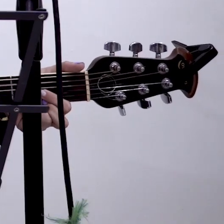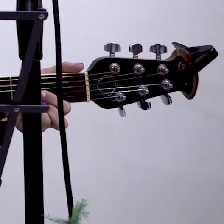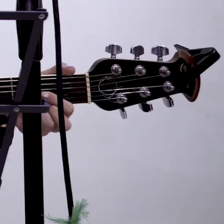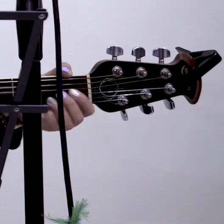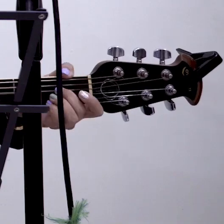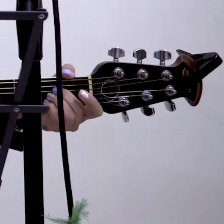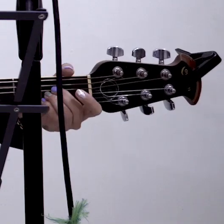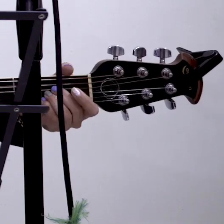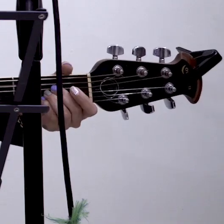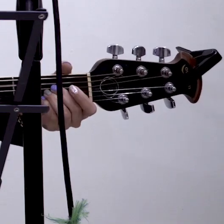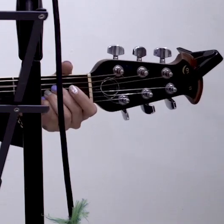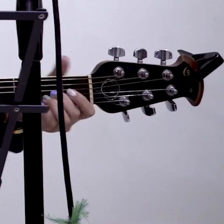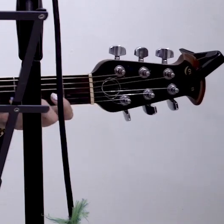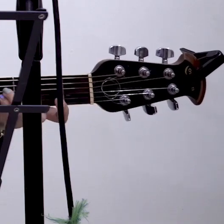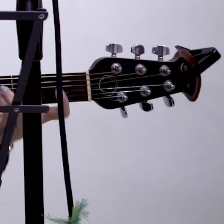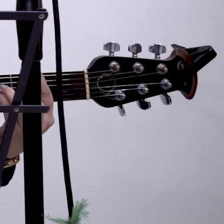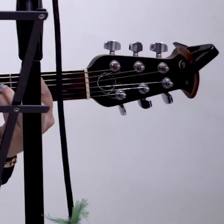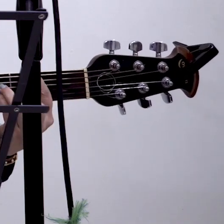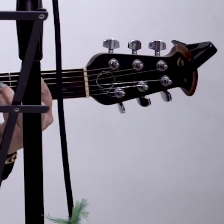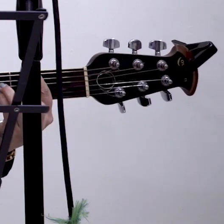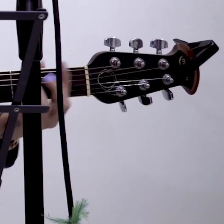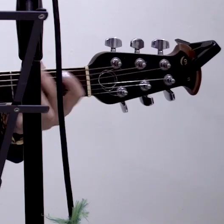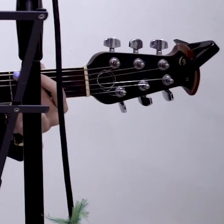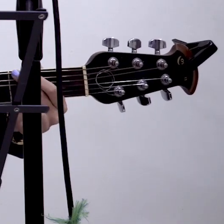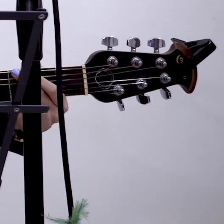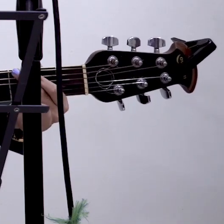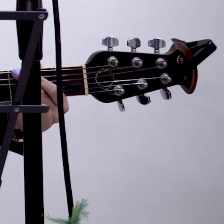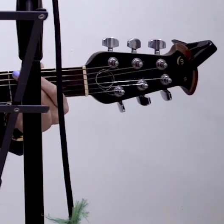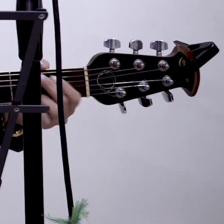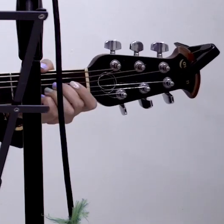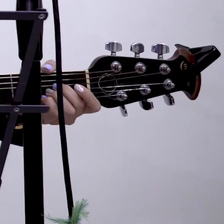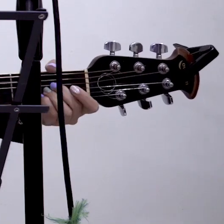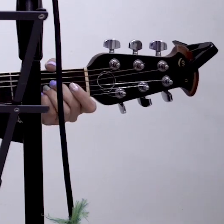Tú, Señor, eres bueno y